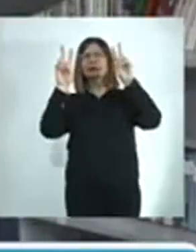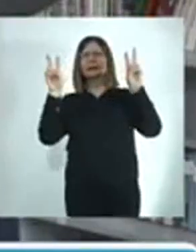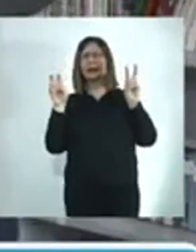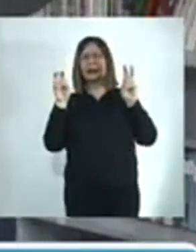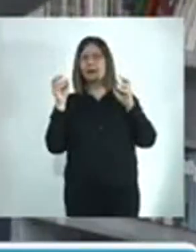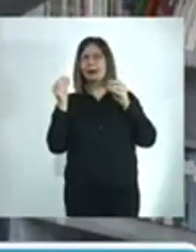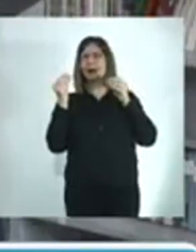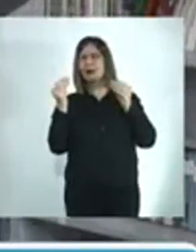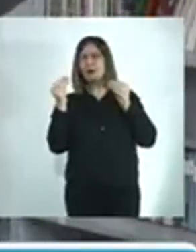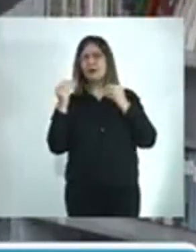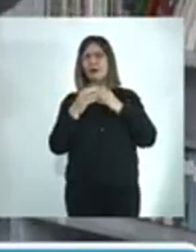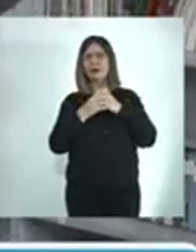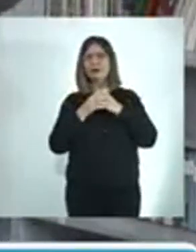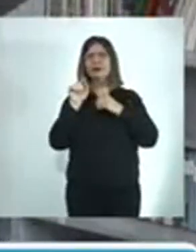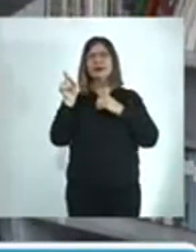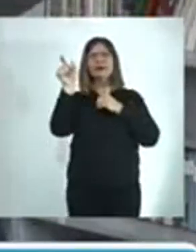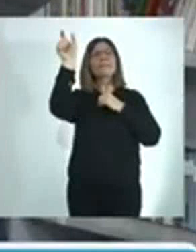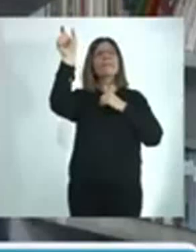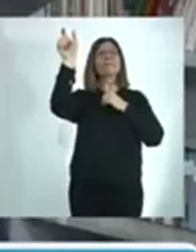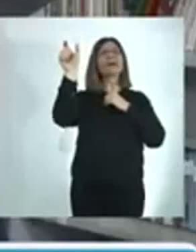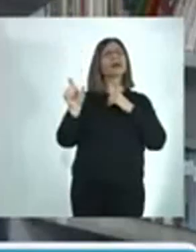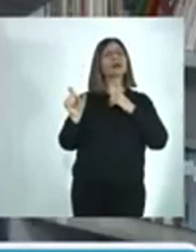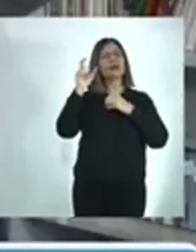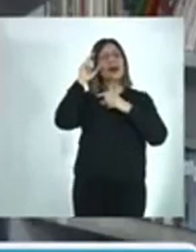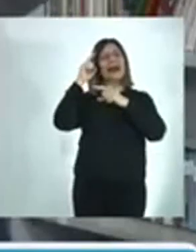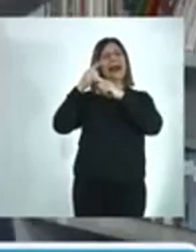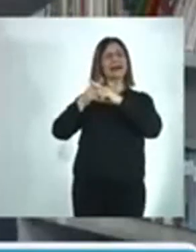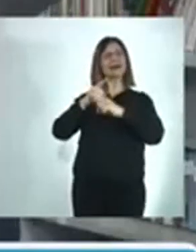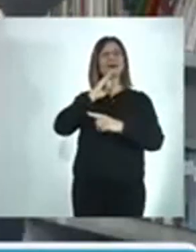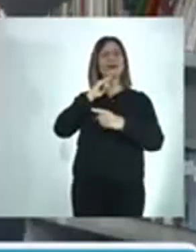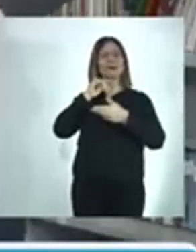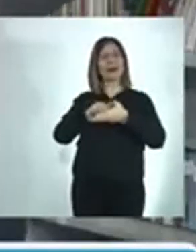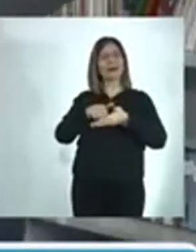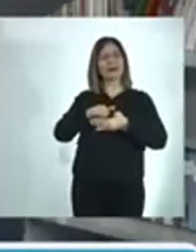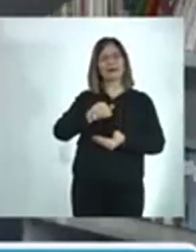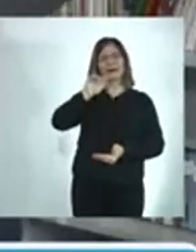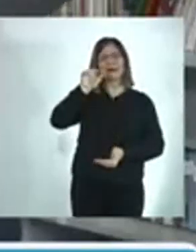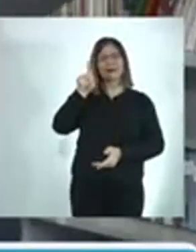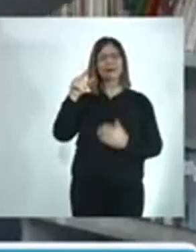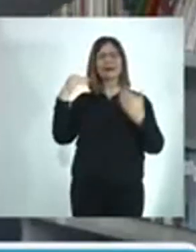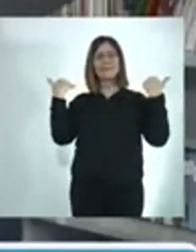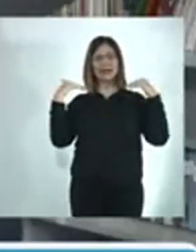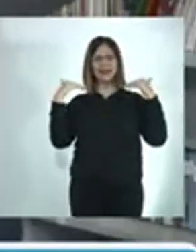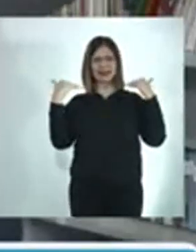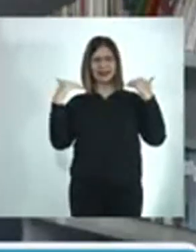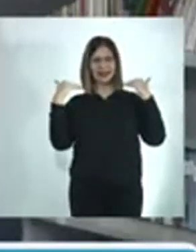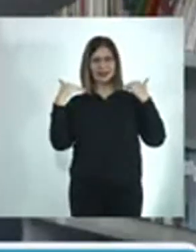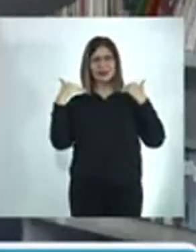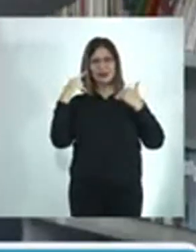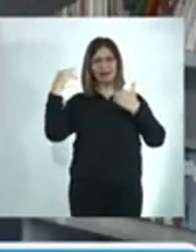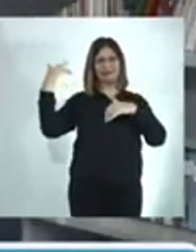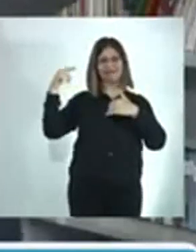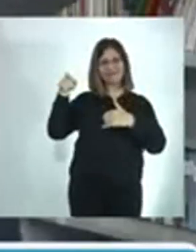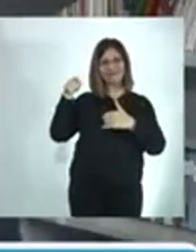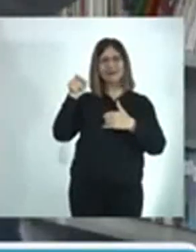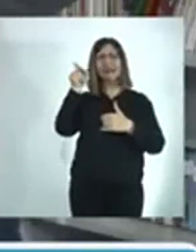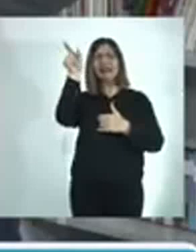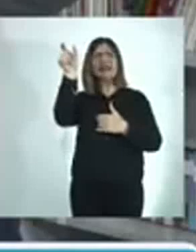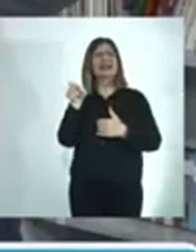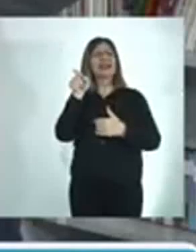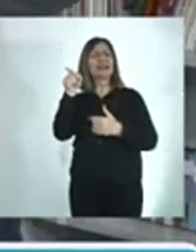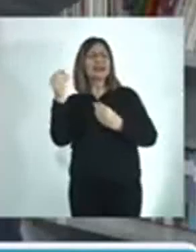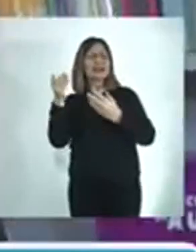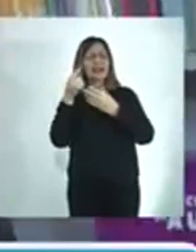es Mercedes Sosa. Vamos a estar compartiendo este video. Recordamos que